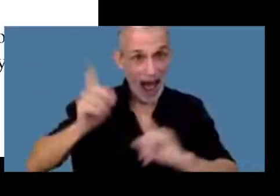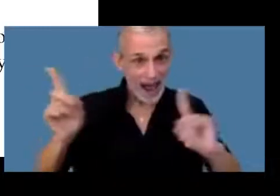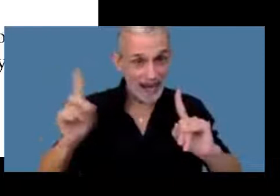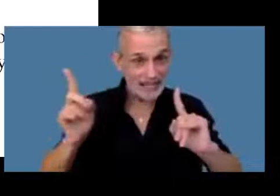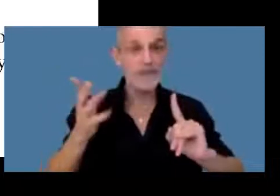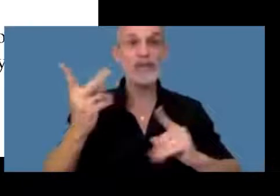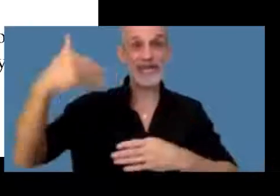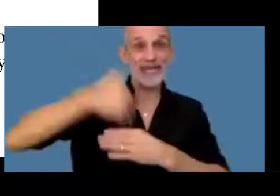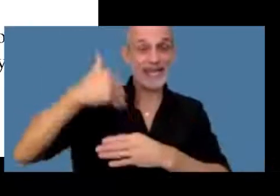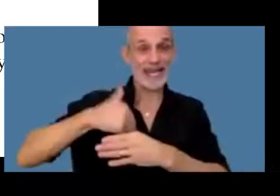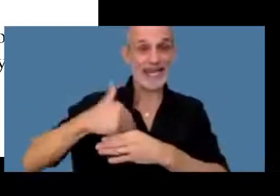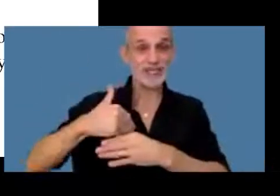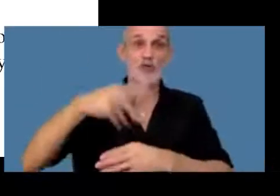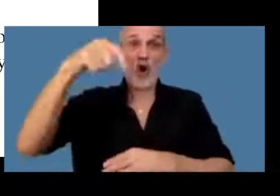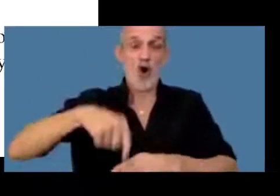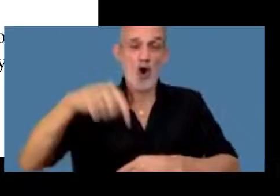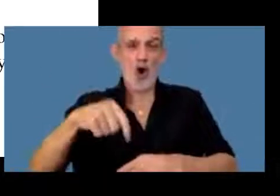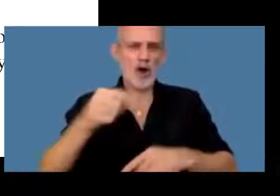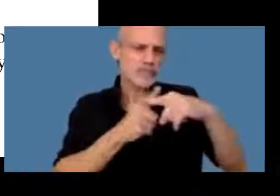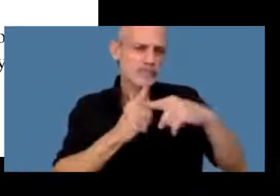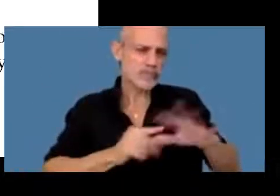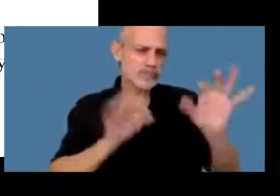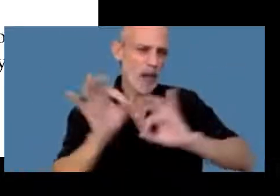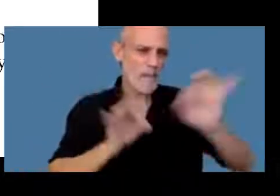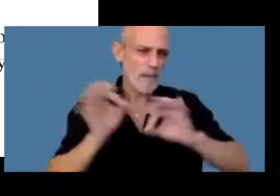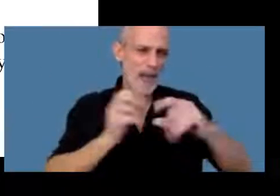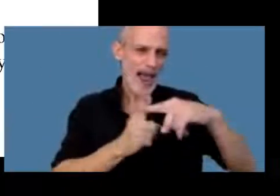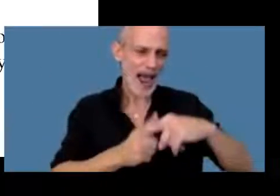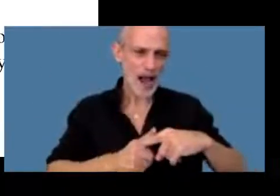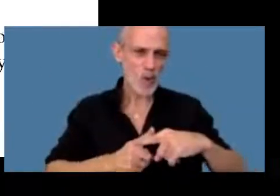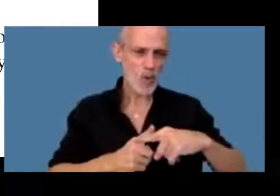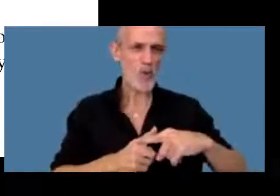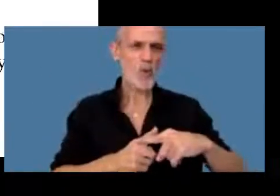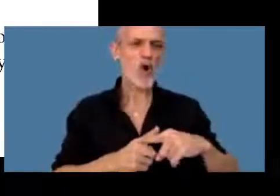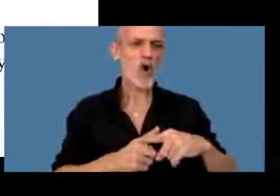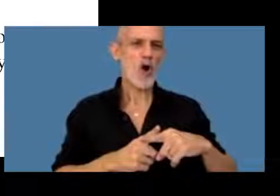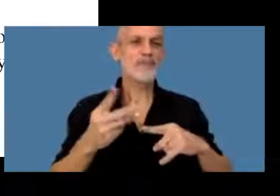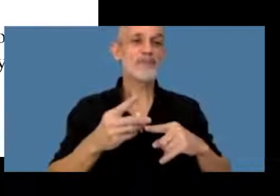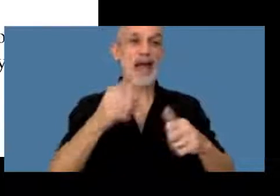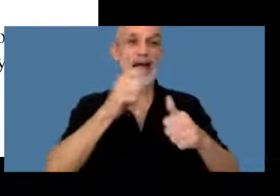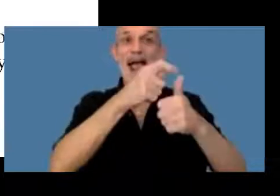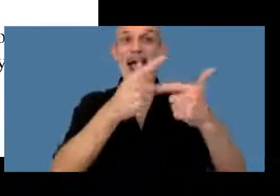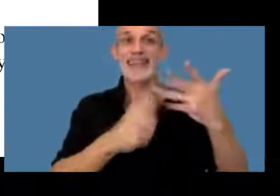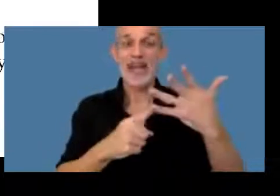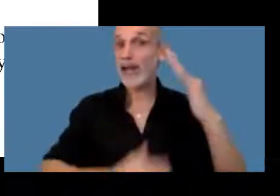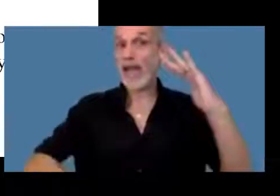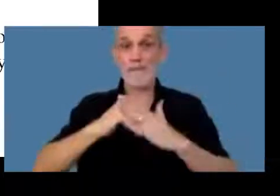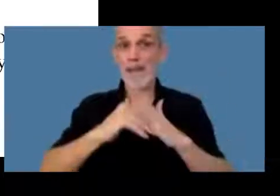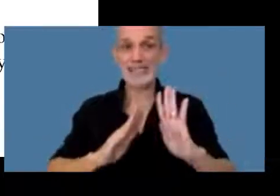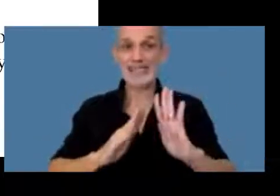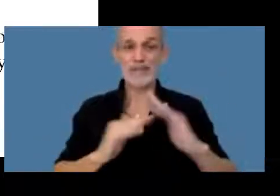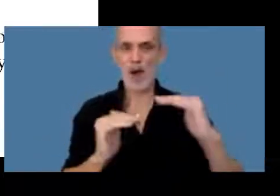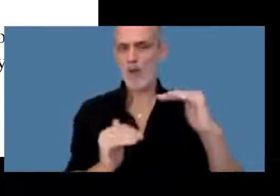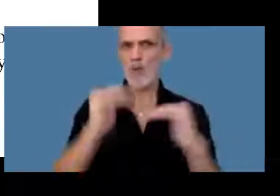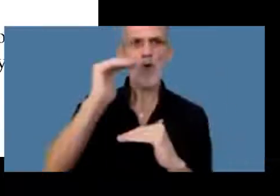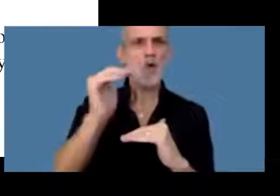ingresos hoy calculados a la, digamos, a la categoría máxima para ingreso, no supera